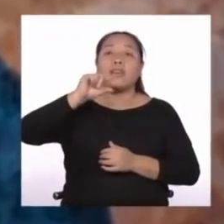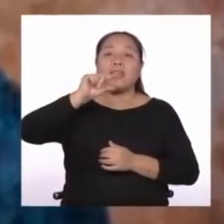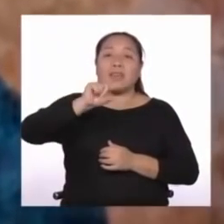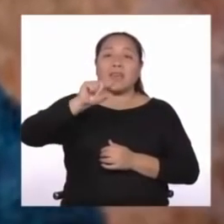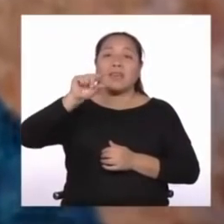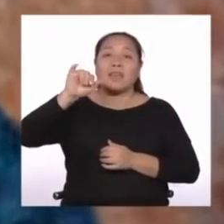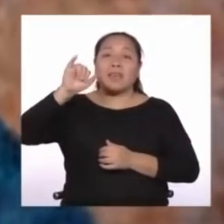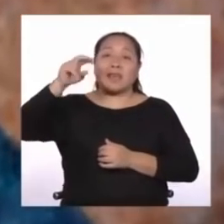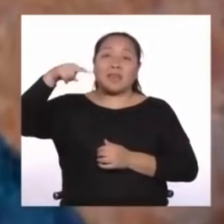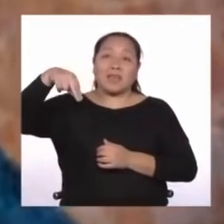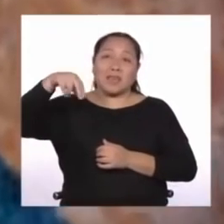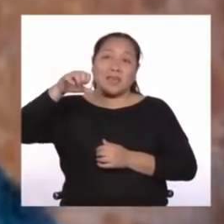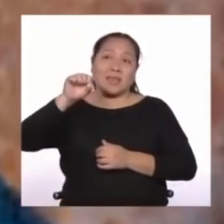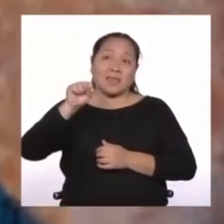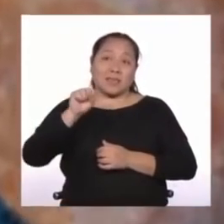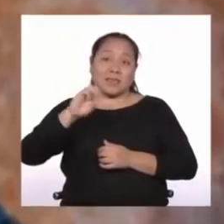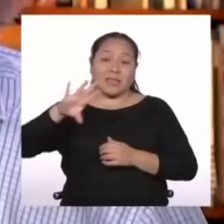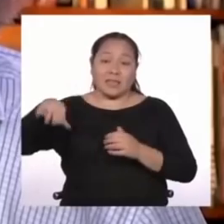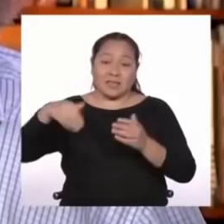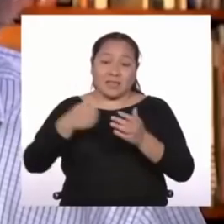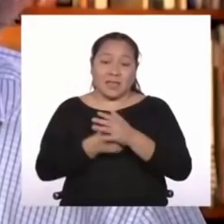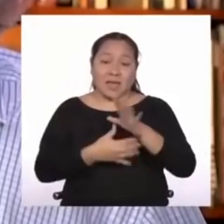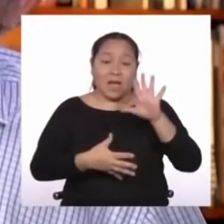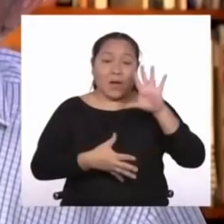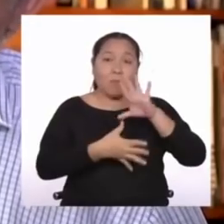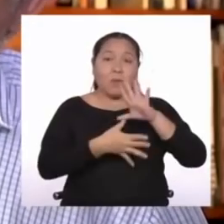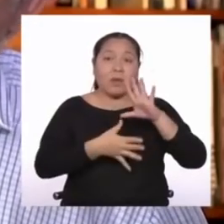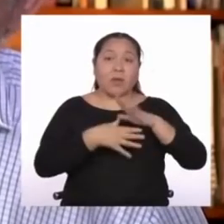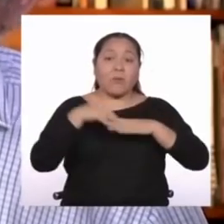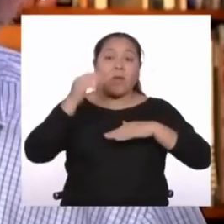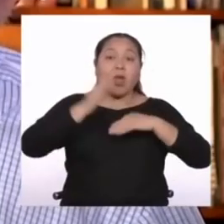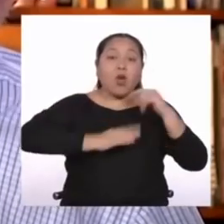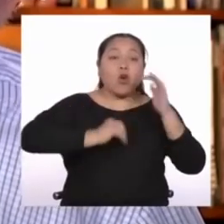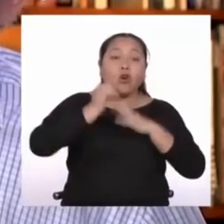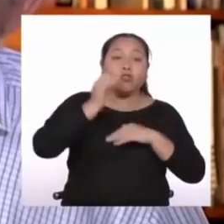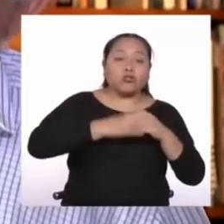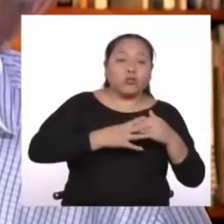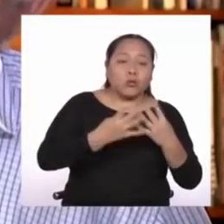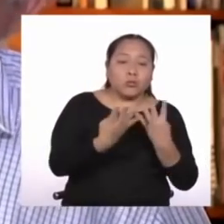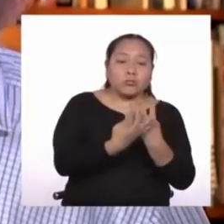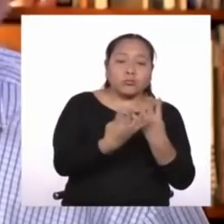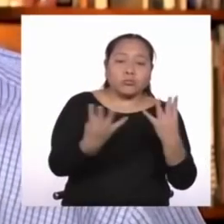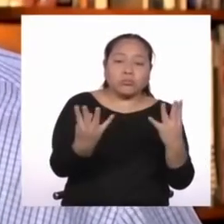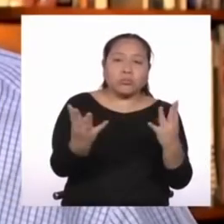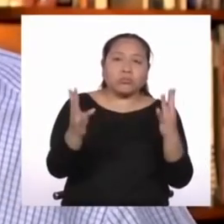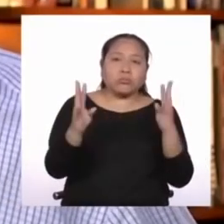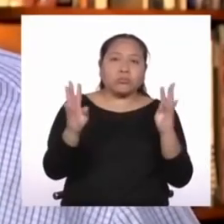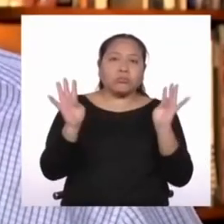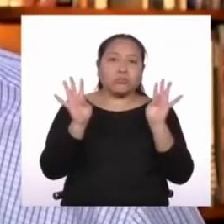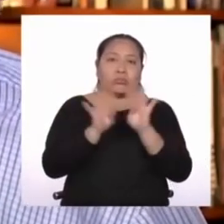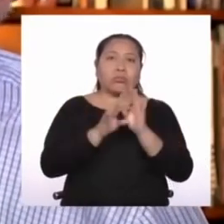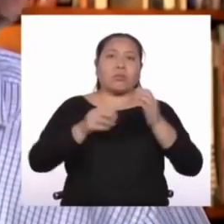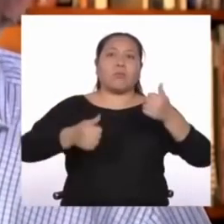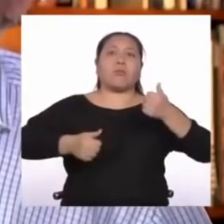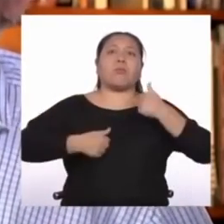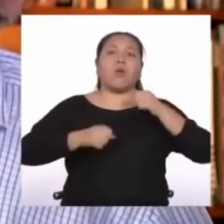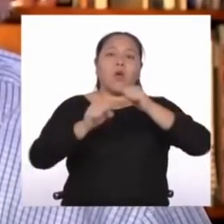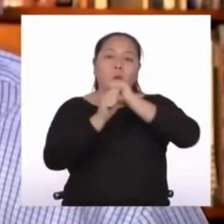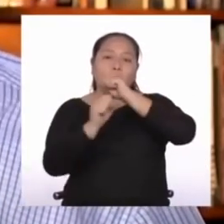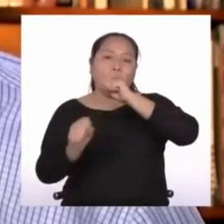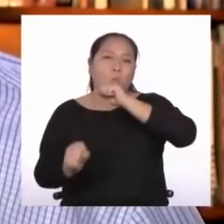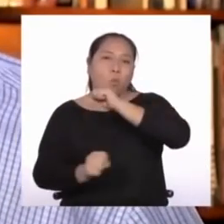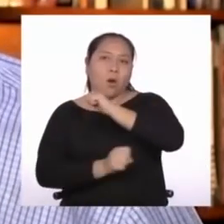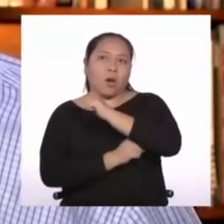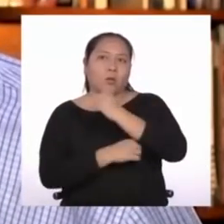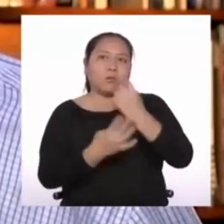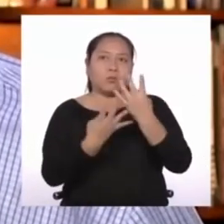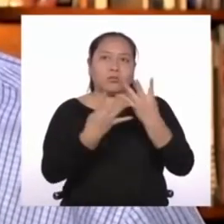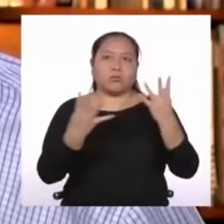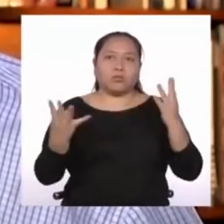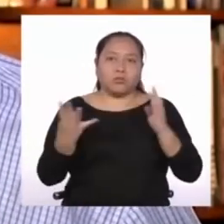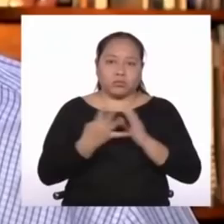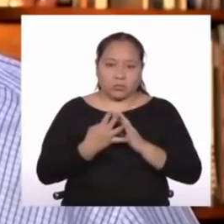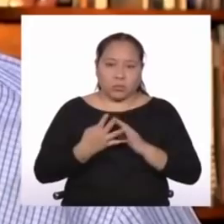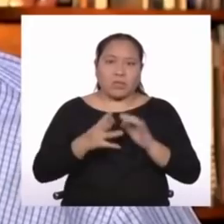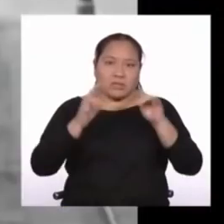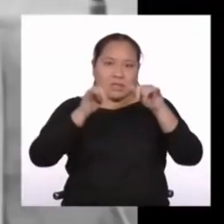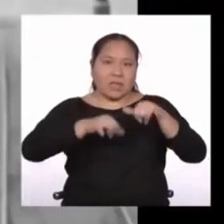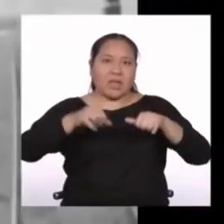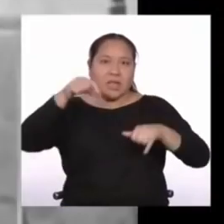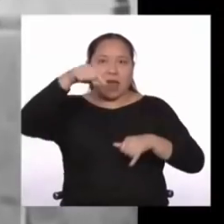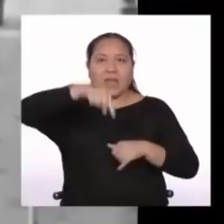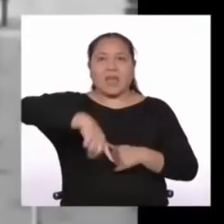llega a América para construir una serie de fortificaciones militares, puentes, etc., y termina como virrey del